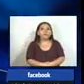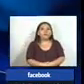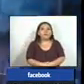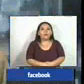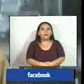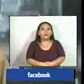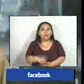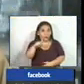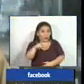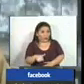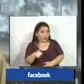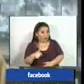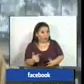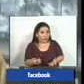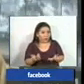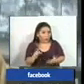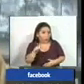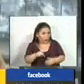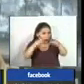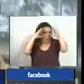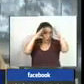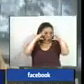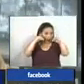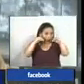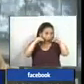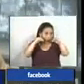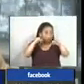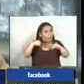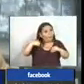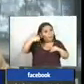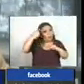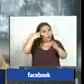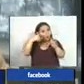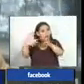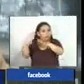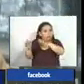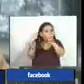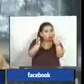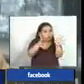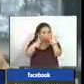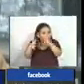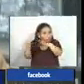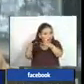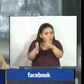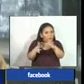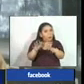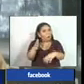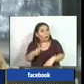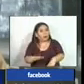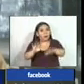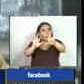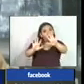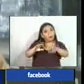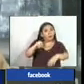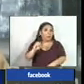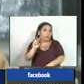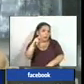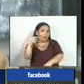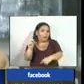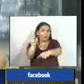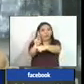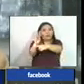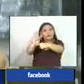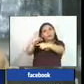Para este día, lo que queda, esperamos que se mantenga viento del noreste sobre el territorio salvadoreño, velocidad de 10 a 20 kilómetros por hora.